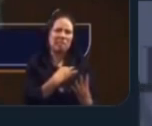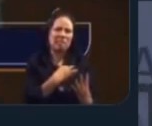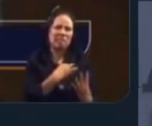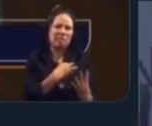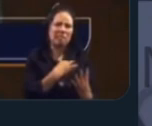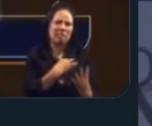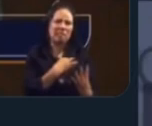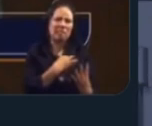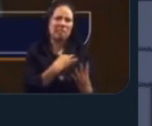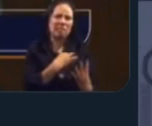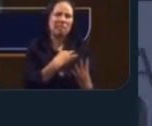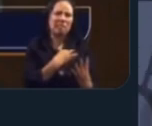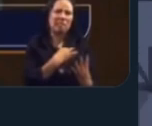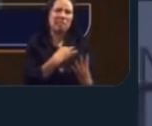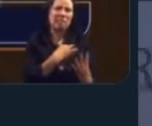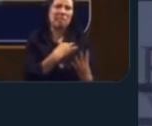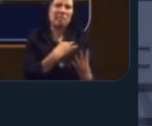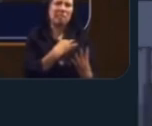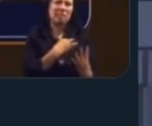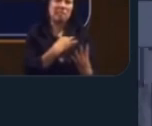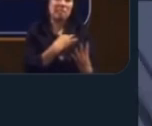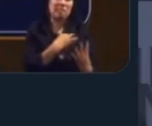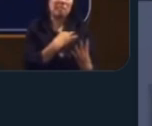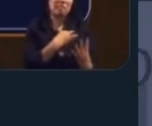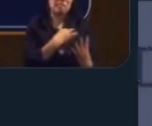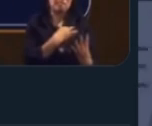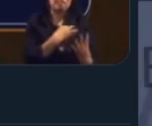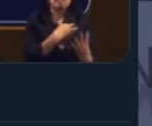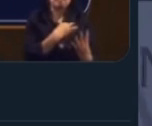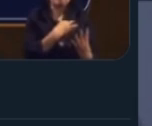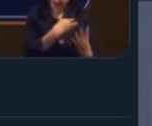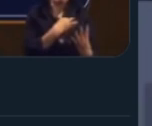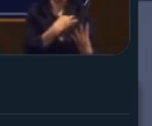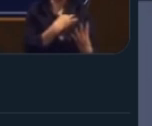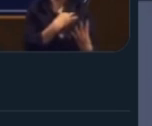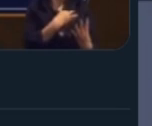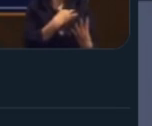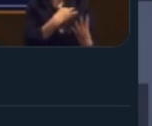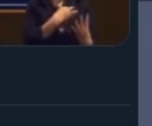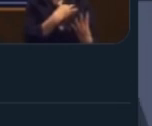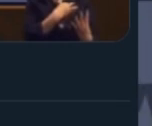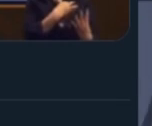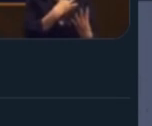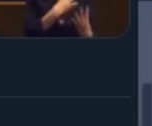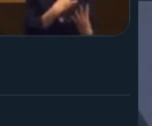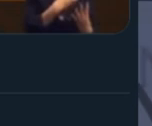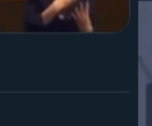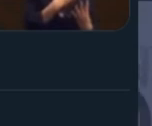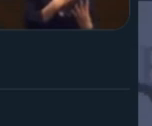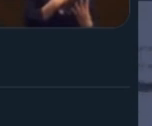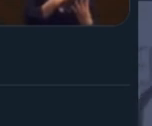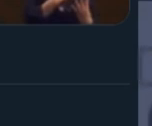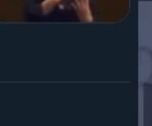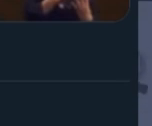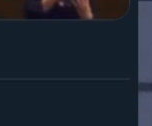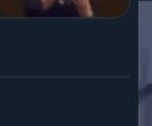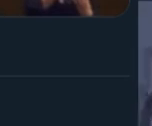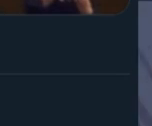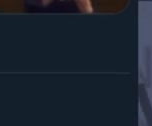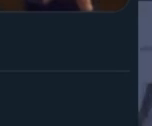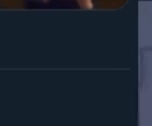para promover una reforma supuestamente o una supuesta reforma agraria colombianos